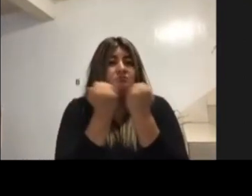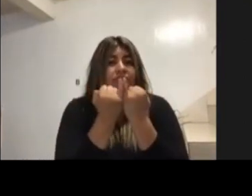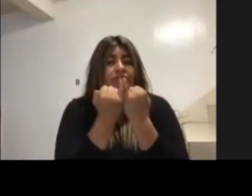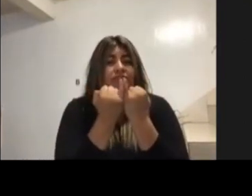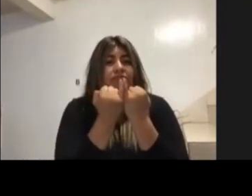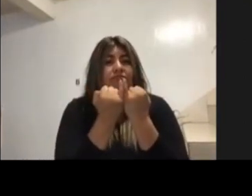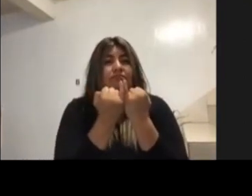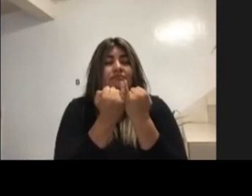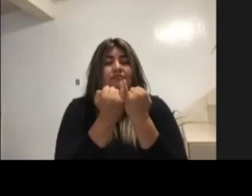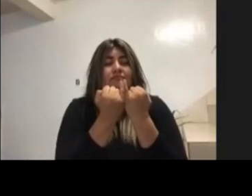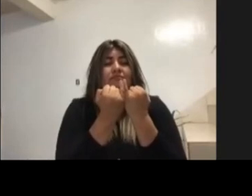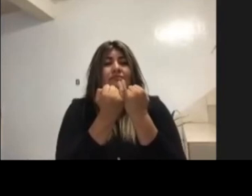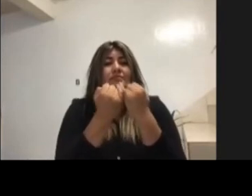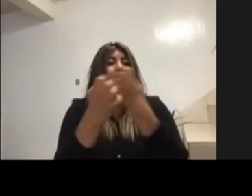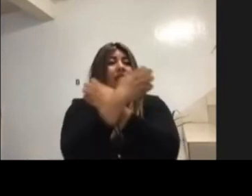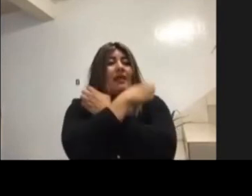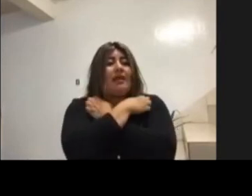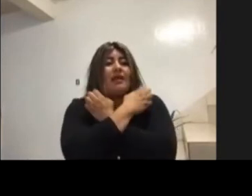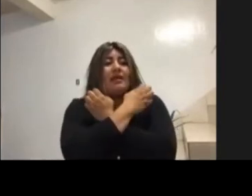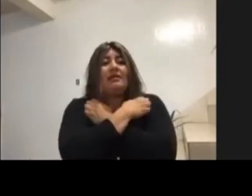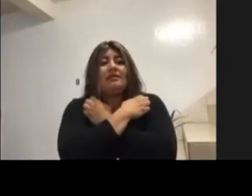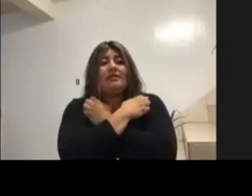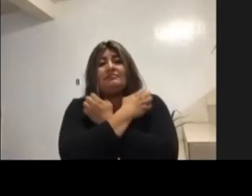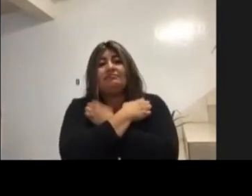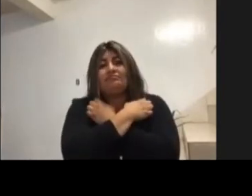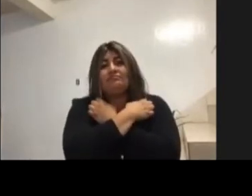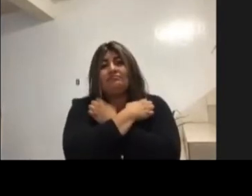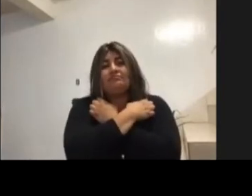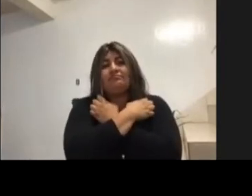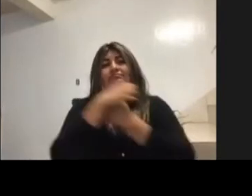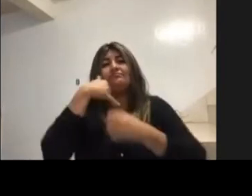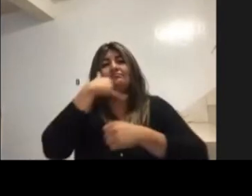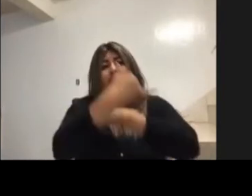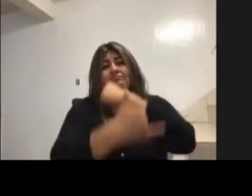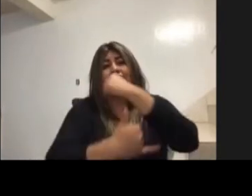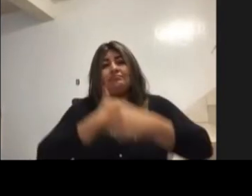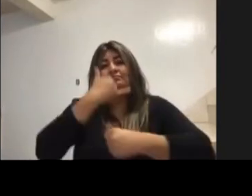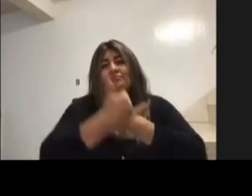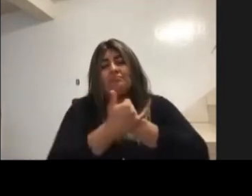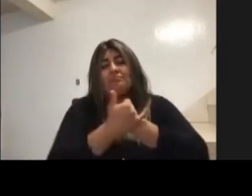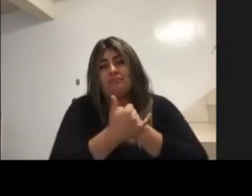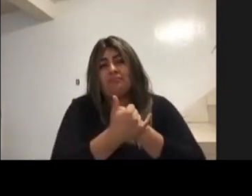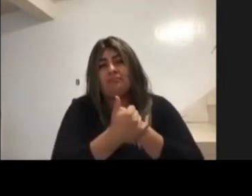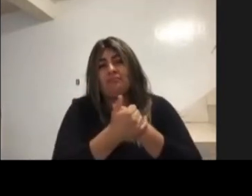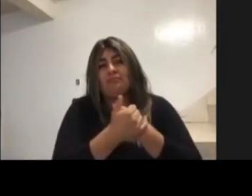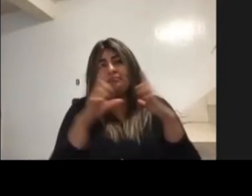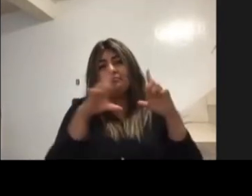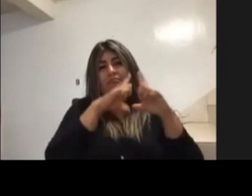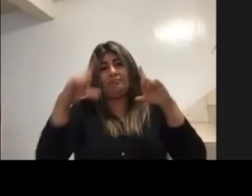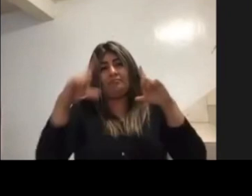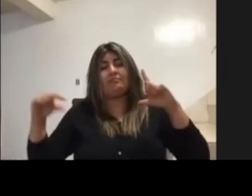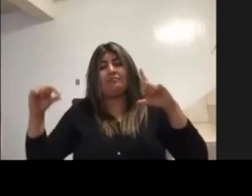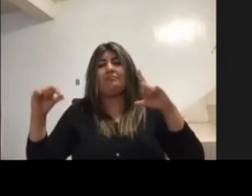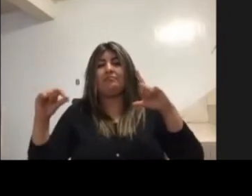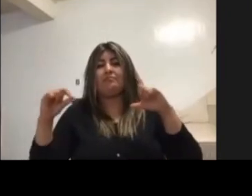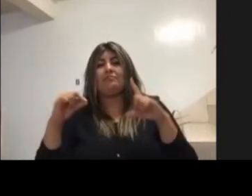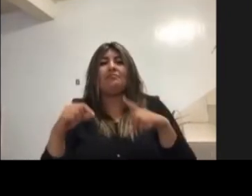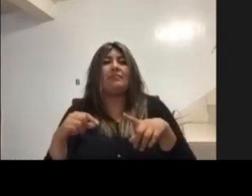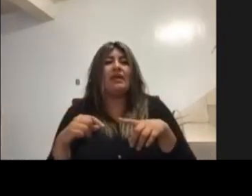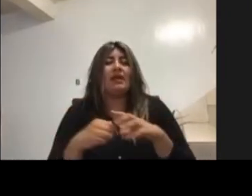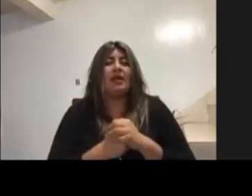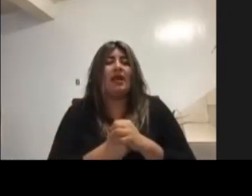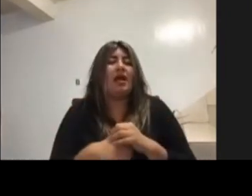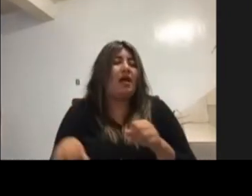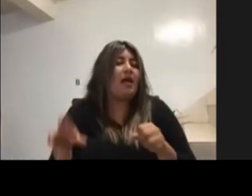en la educación, pues la estrategia puede ser una definición general. Definiciones generales,